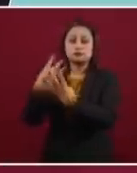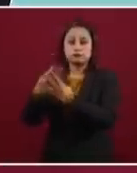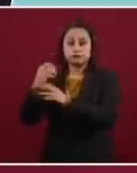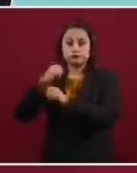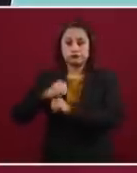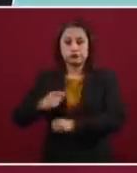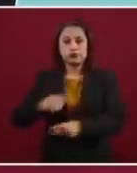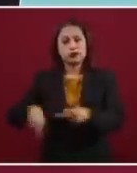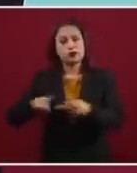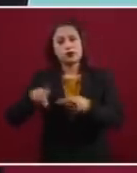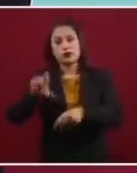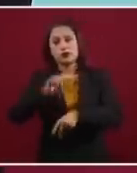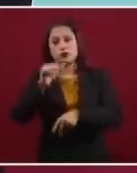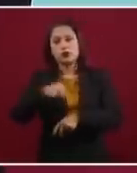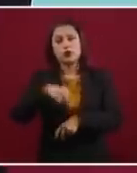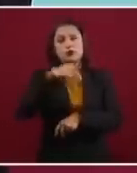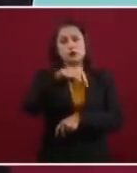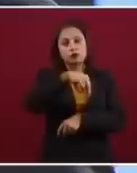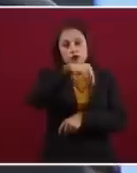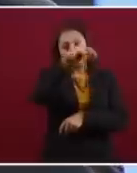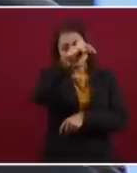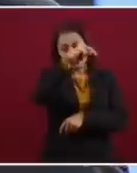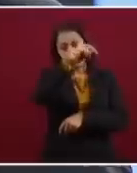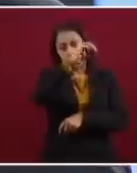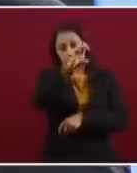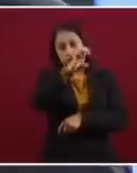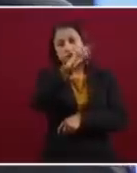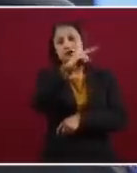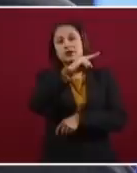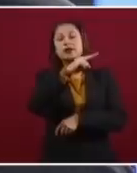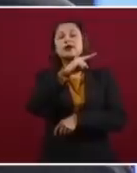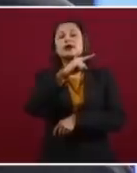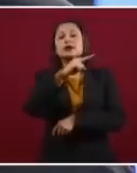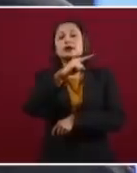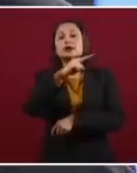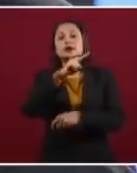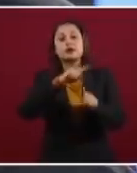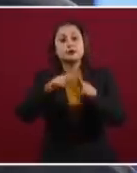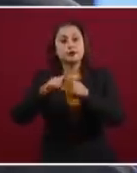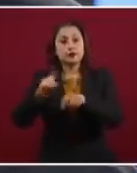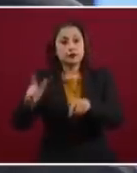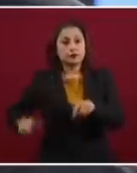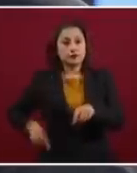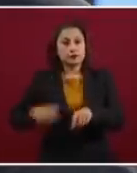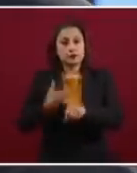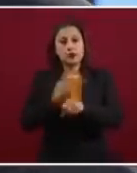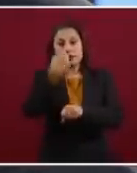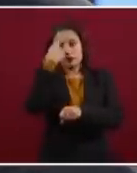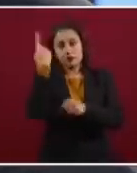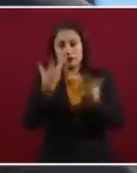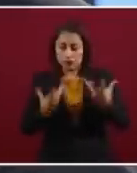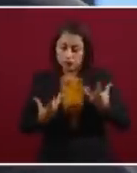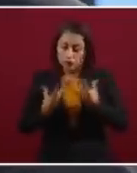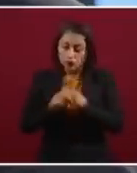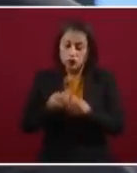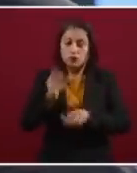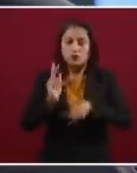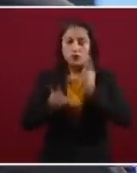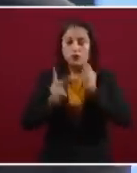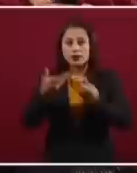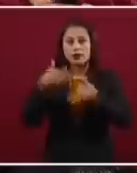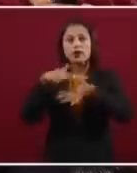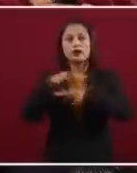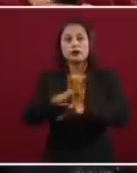región norte noreste para precisamente involucrarlos en esta estrategia y de igual manera el pasado 24